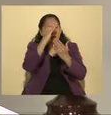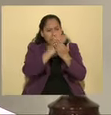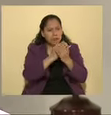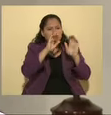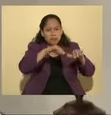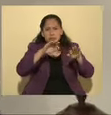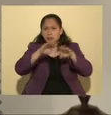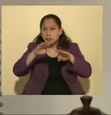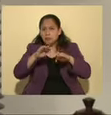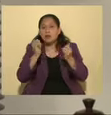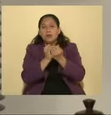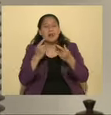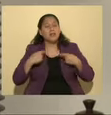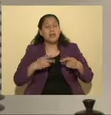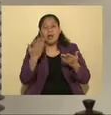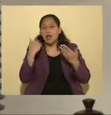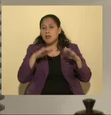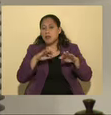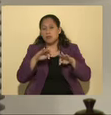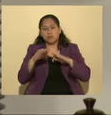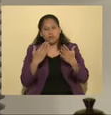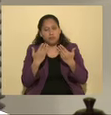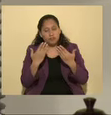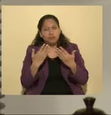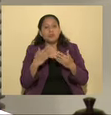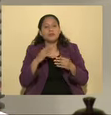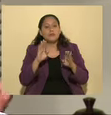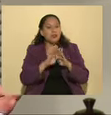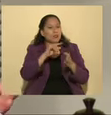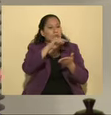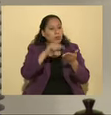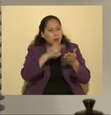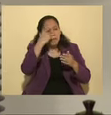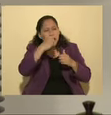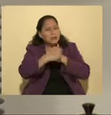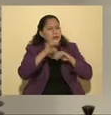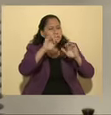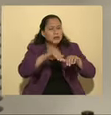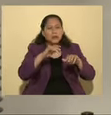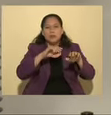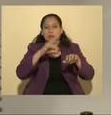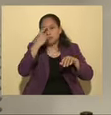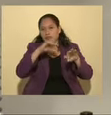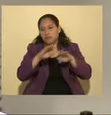laboral de quienes perdieron su empleo, construyendo espacios de participación productiva. Pues